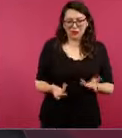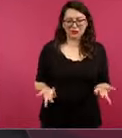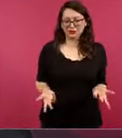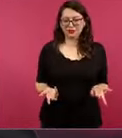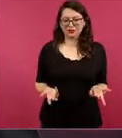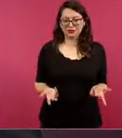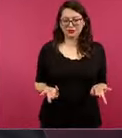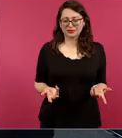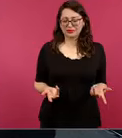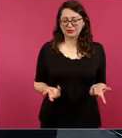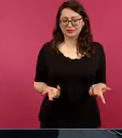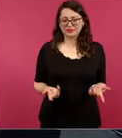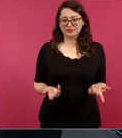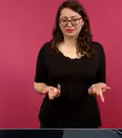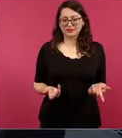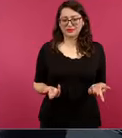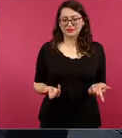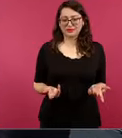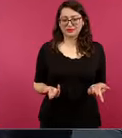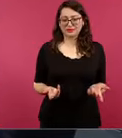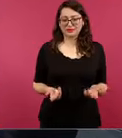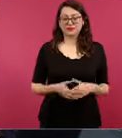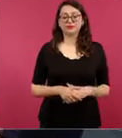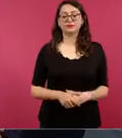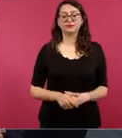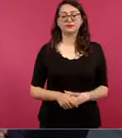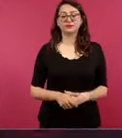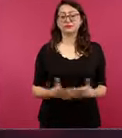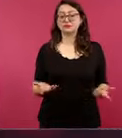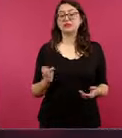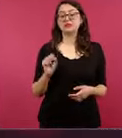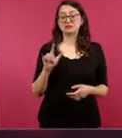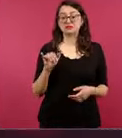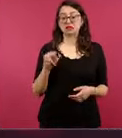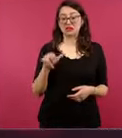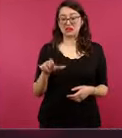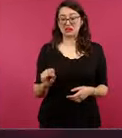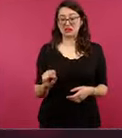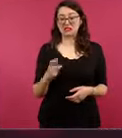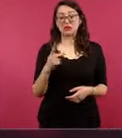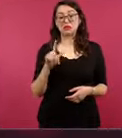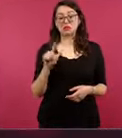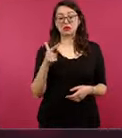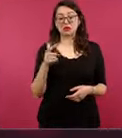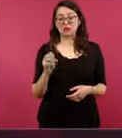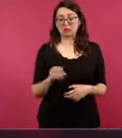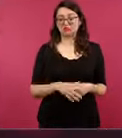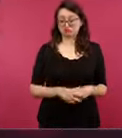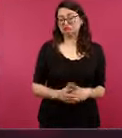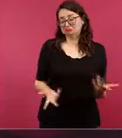más dijiste? Salinas Pliego. Bueno, puede ser. Puede ser, pero no.